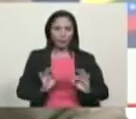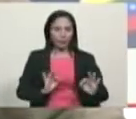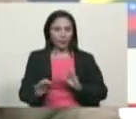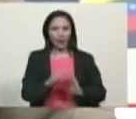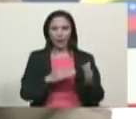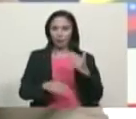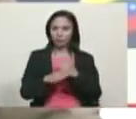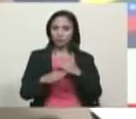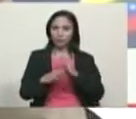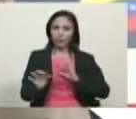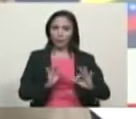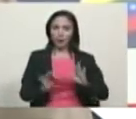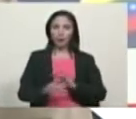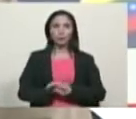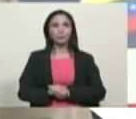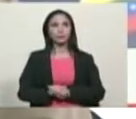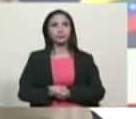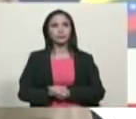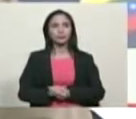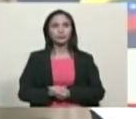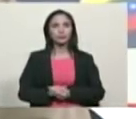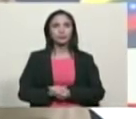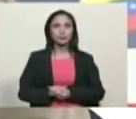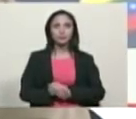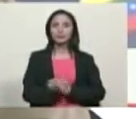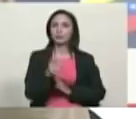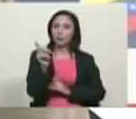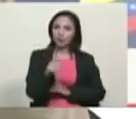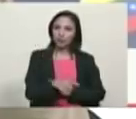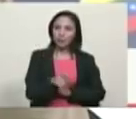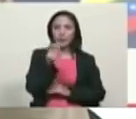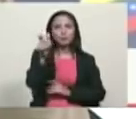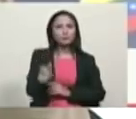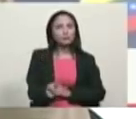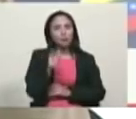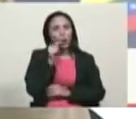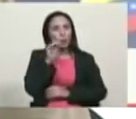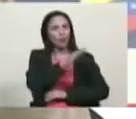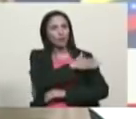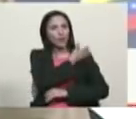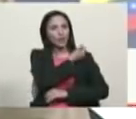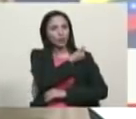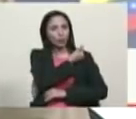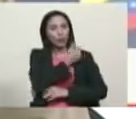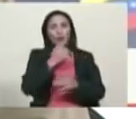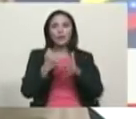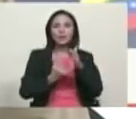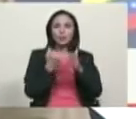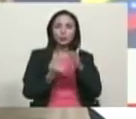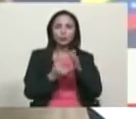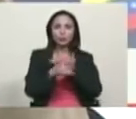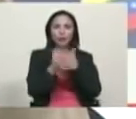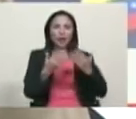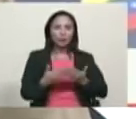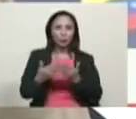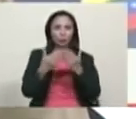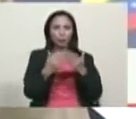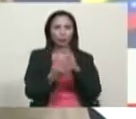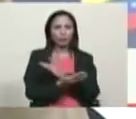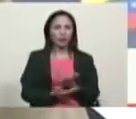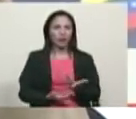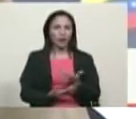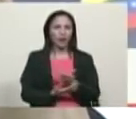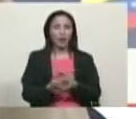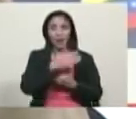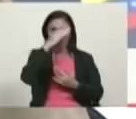permanentemente. Yo quisiera también que el compañero Abel Prieto, director del Instituto de Estudios Martianos en